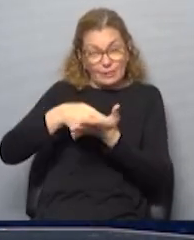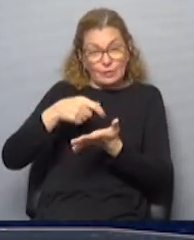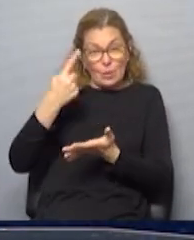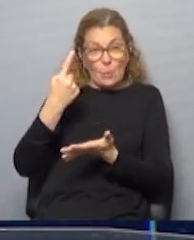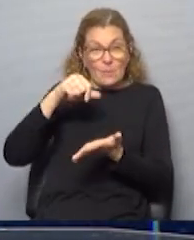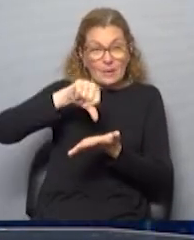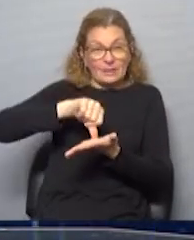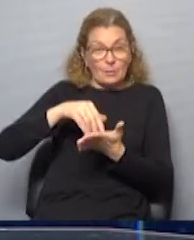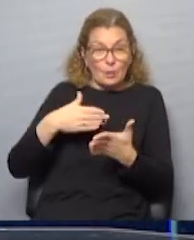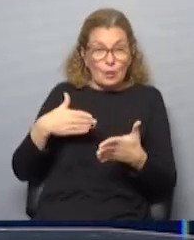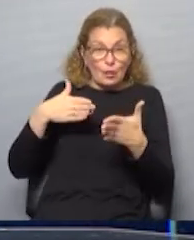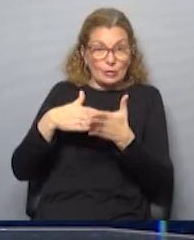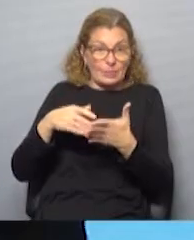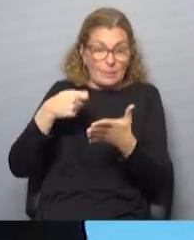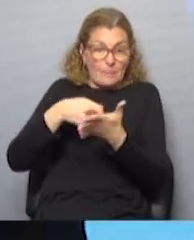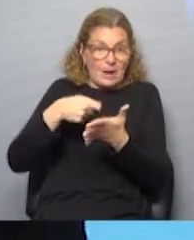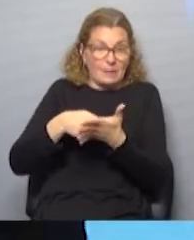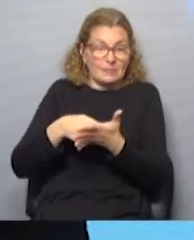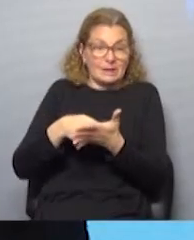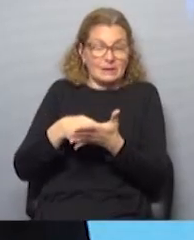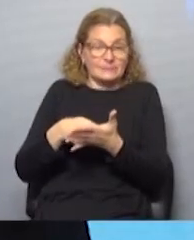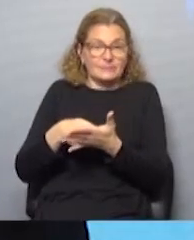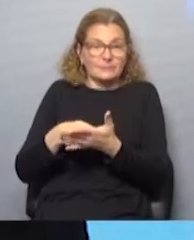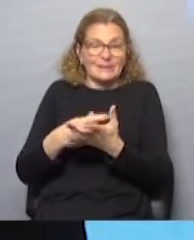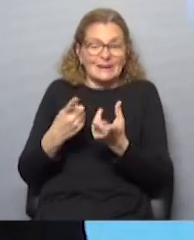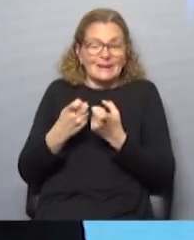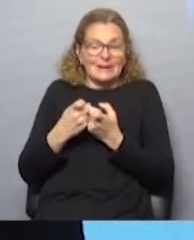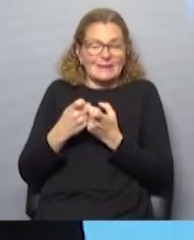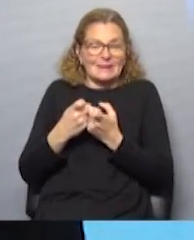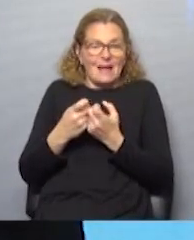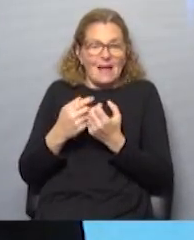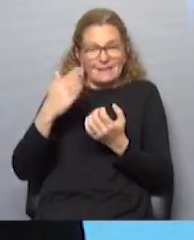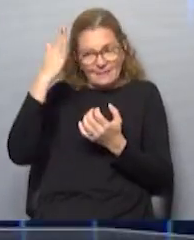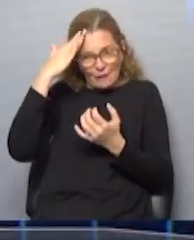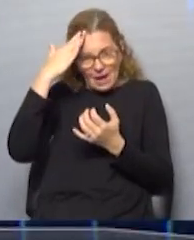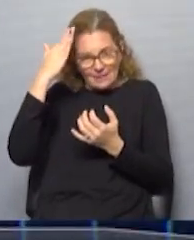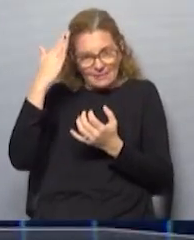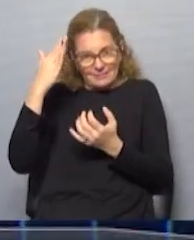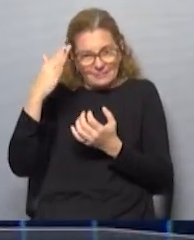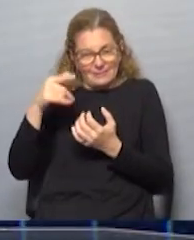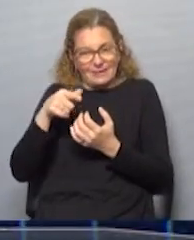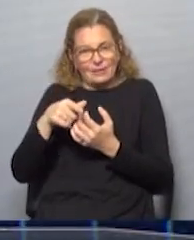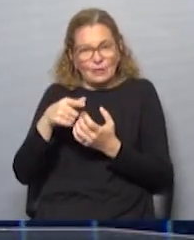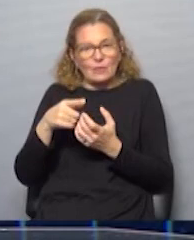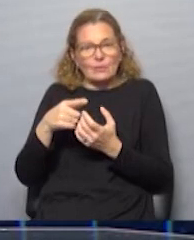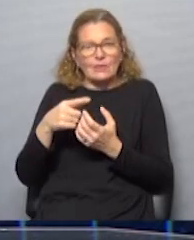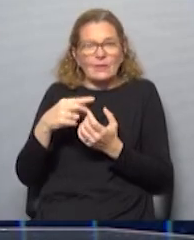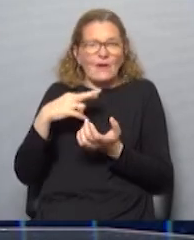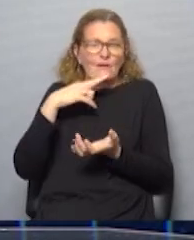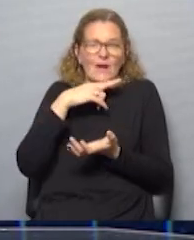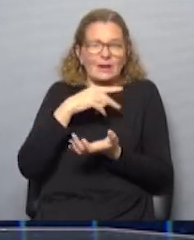tenemos limitantes de capital requiere capacidades es es una falsa dicotomía